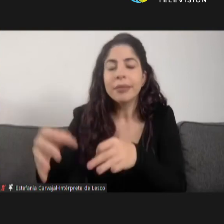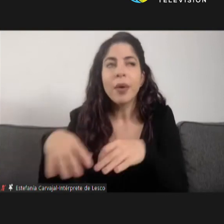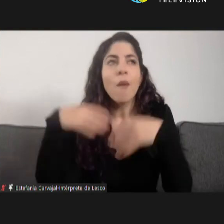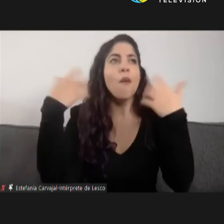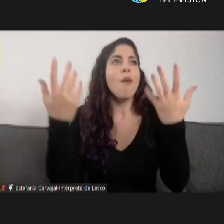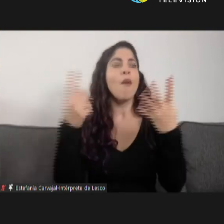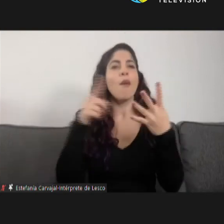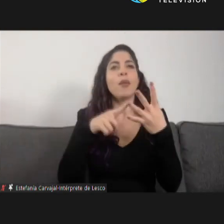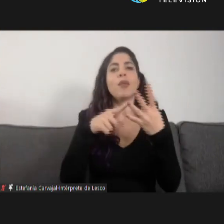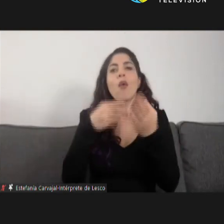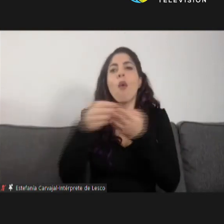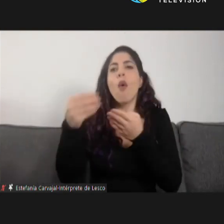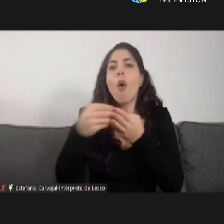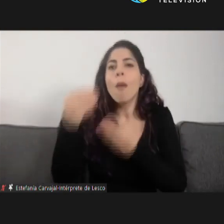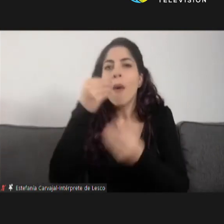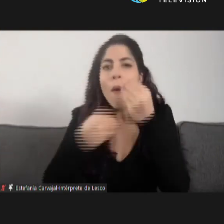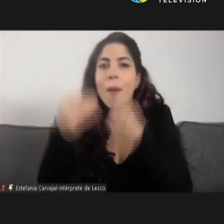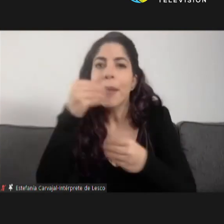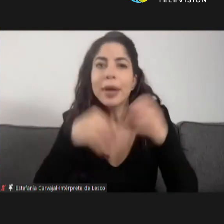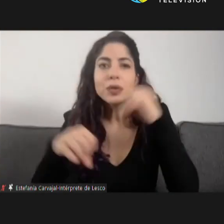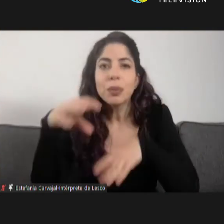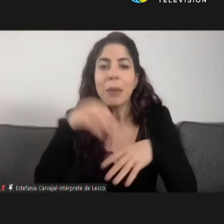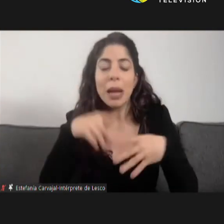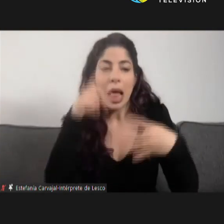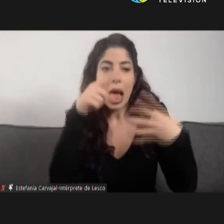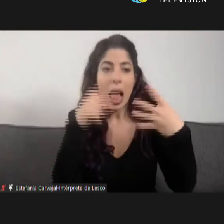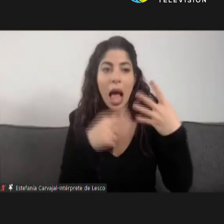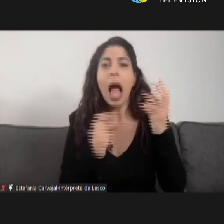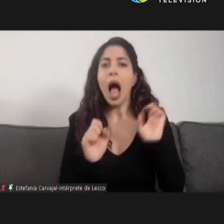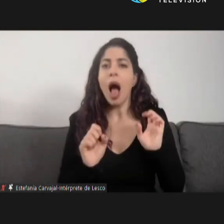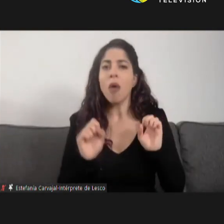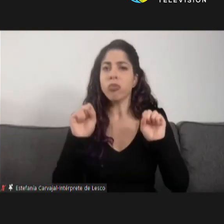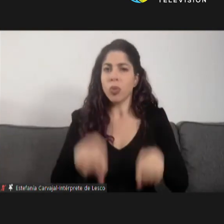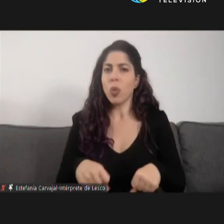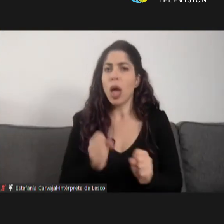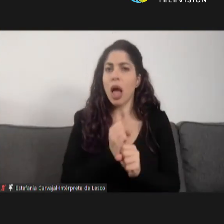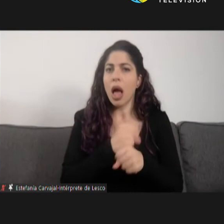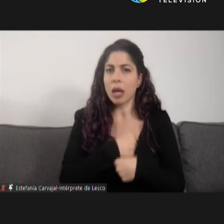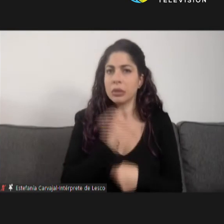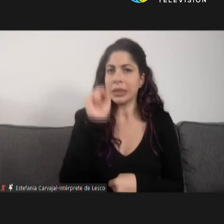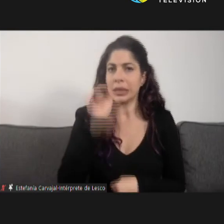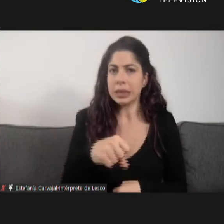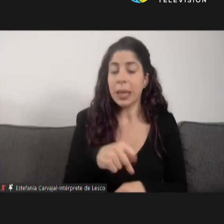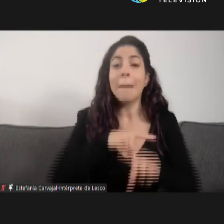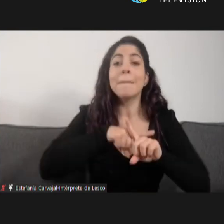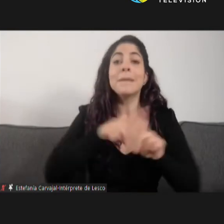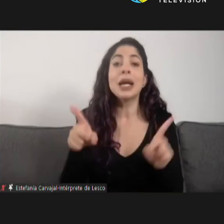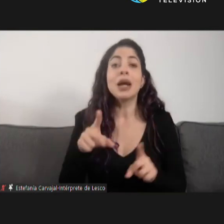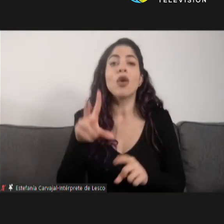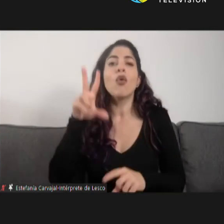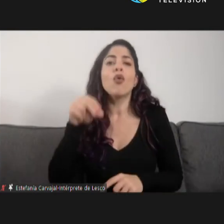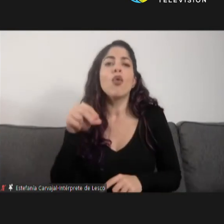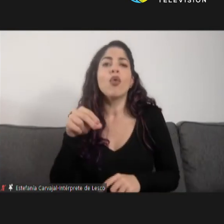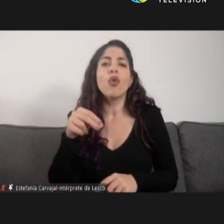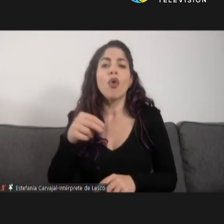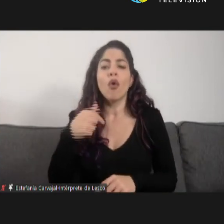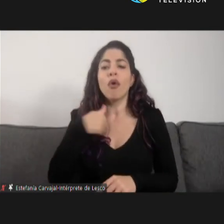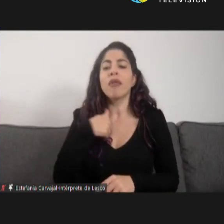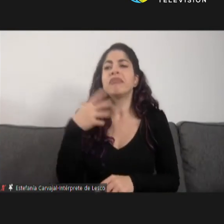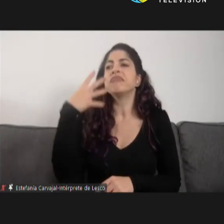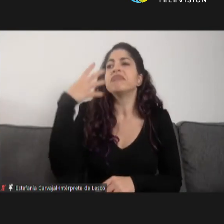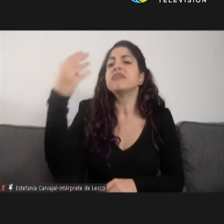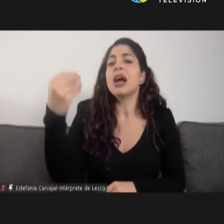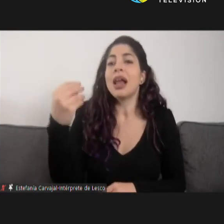ir a hacer una compra de víveres al supermercado, pues pueden hacerlo. El asunto es que no vayan justamente a un lugar el día que